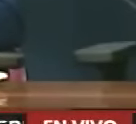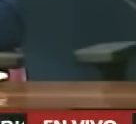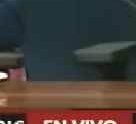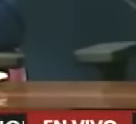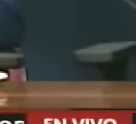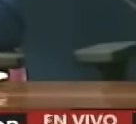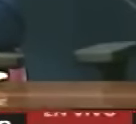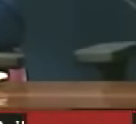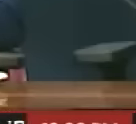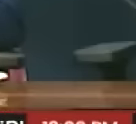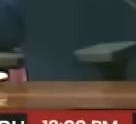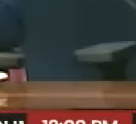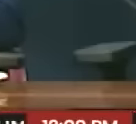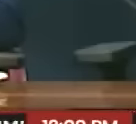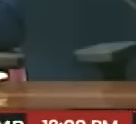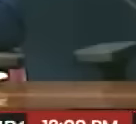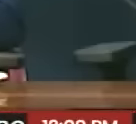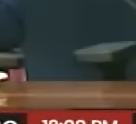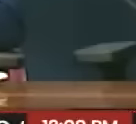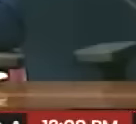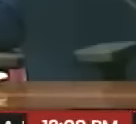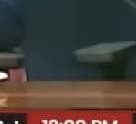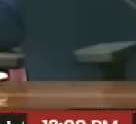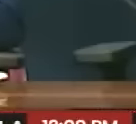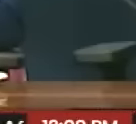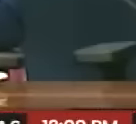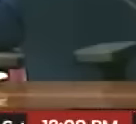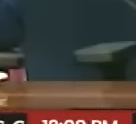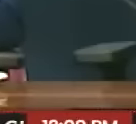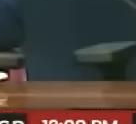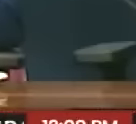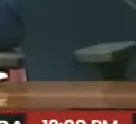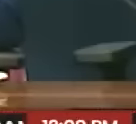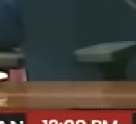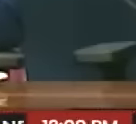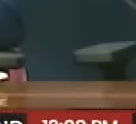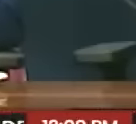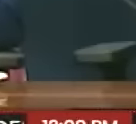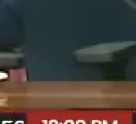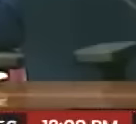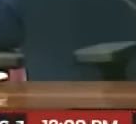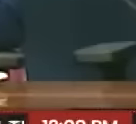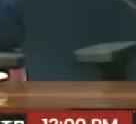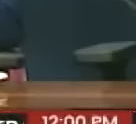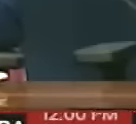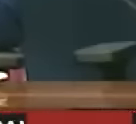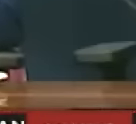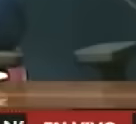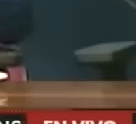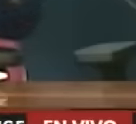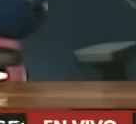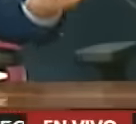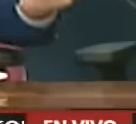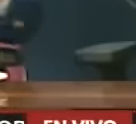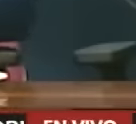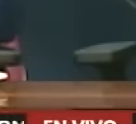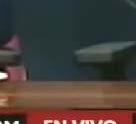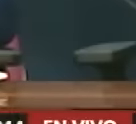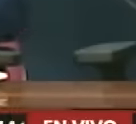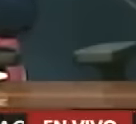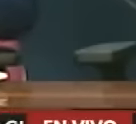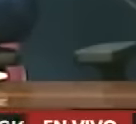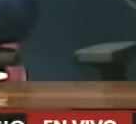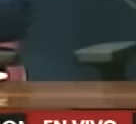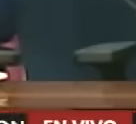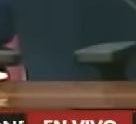Supóngase, la parroquia La Pastora, estuvimos recientemente, o la